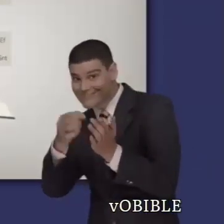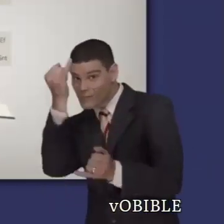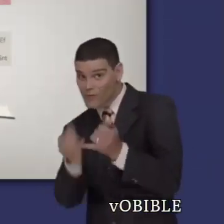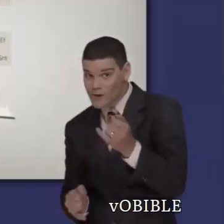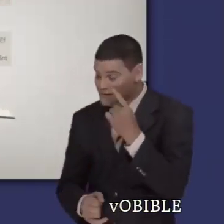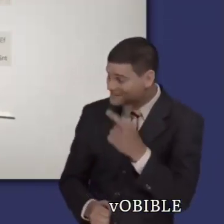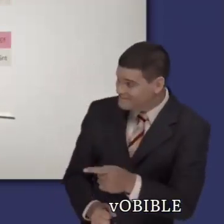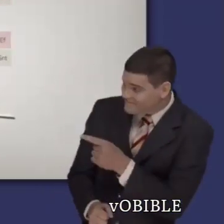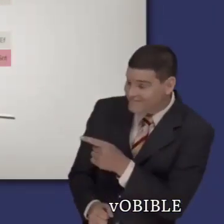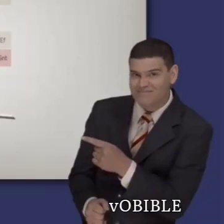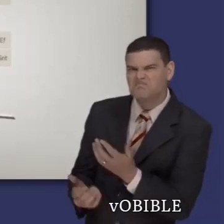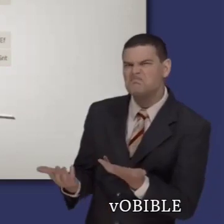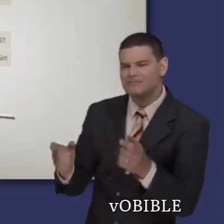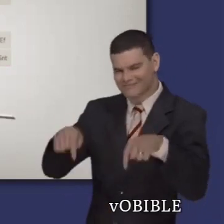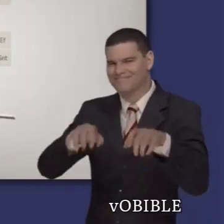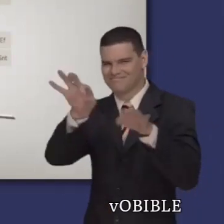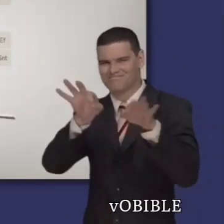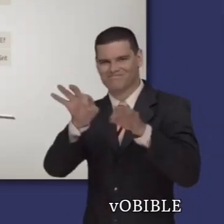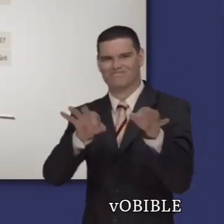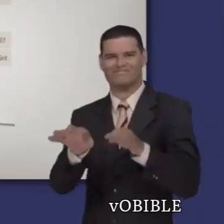Información sobre el libro de Apocalipsis.